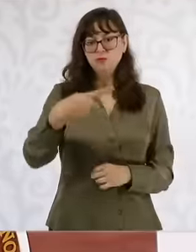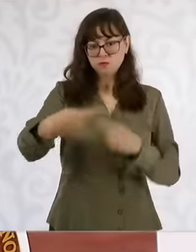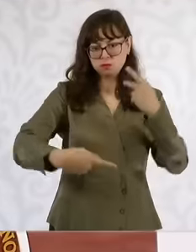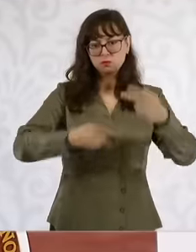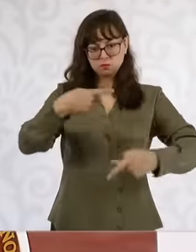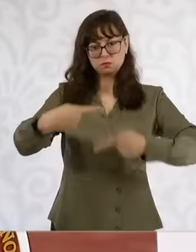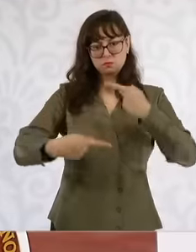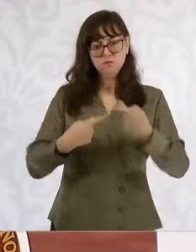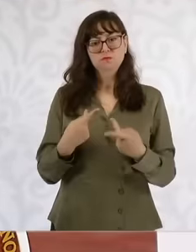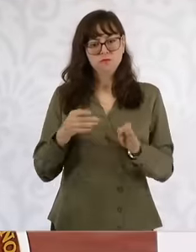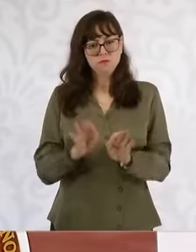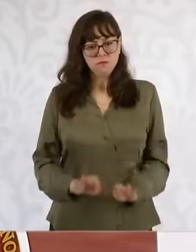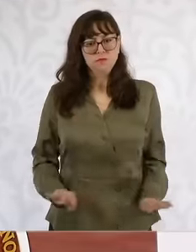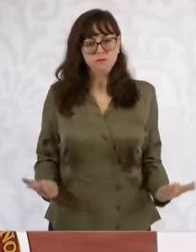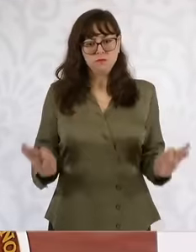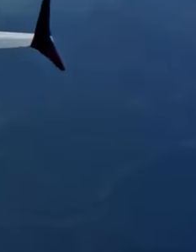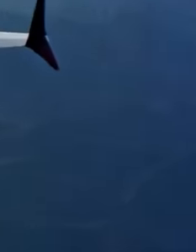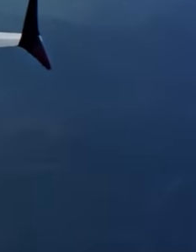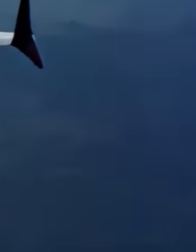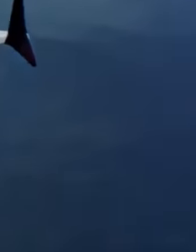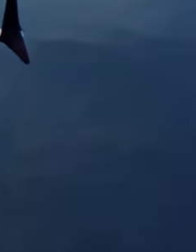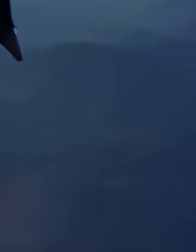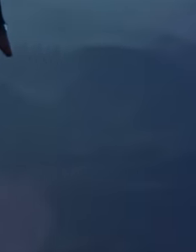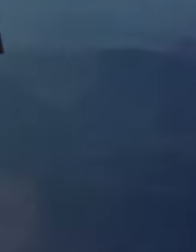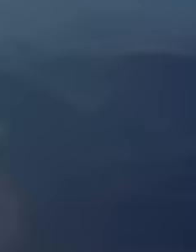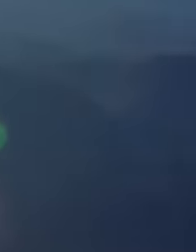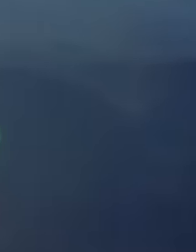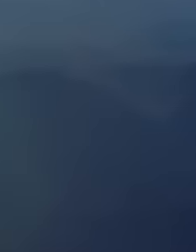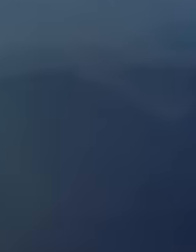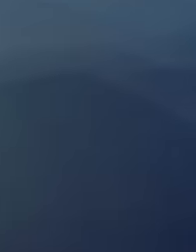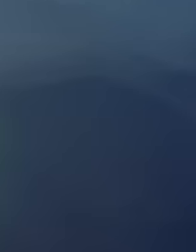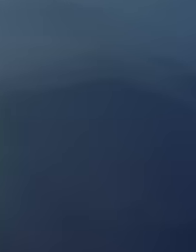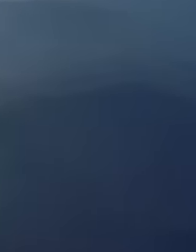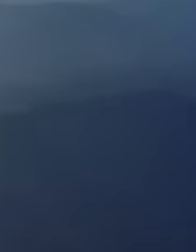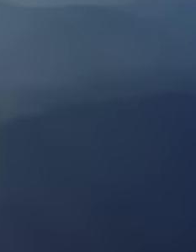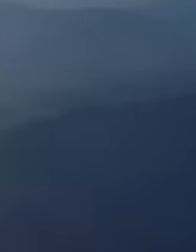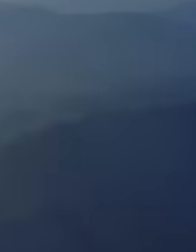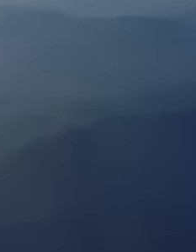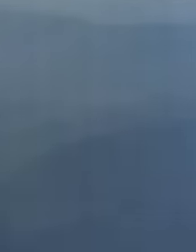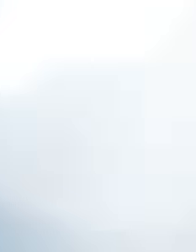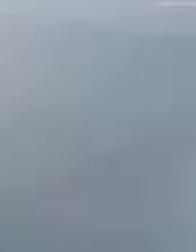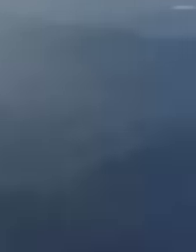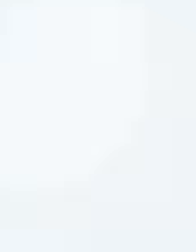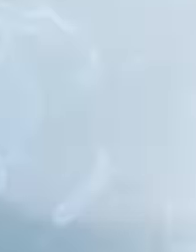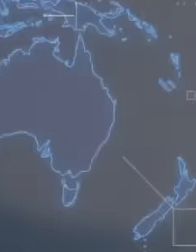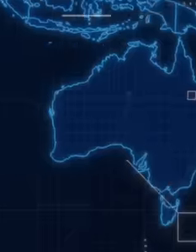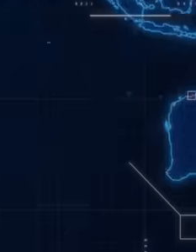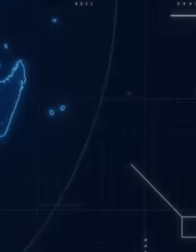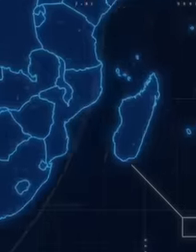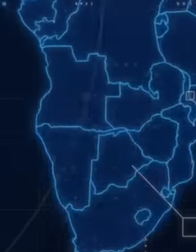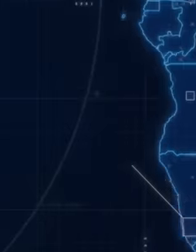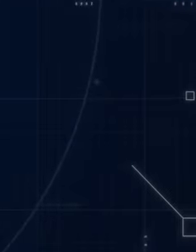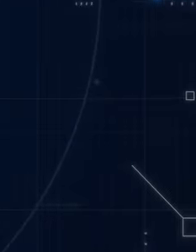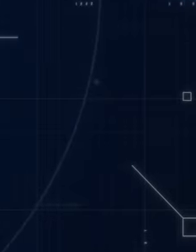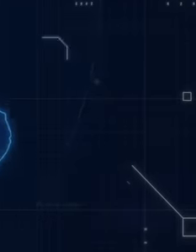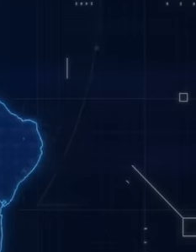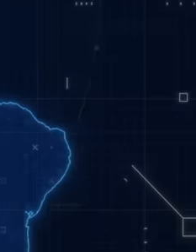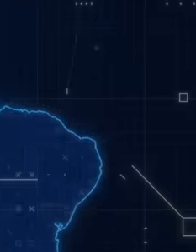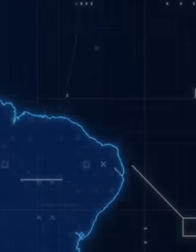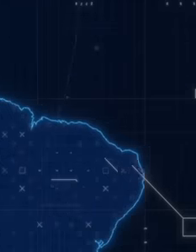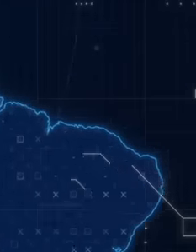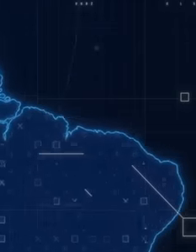La presidenta Claudia Sheinbaum informó que saldrá de México en avión comercial el domingo 17 de noviembre, hará una